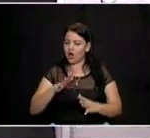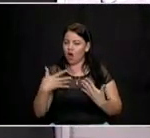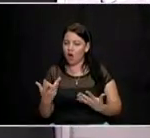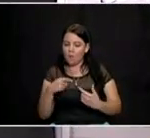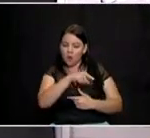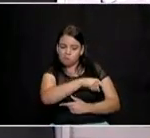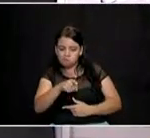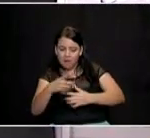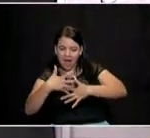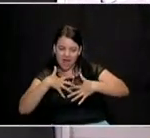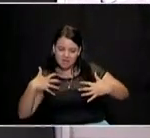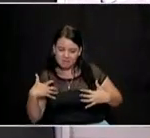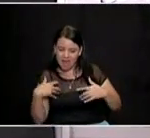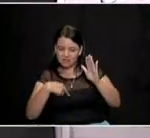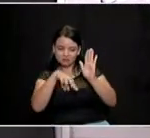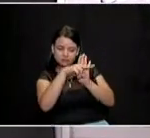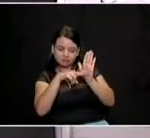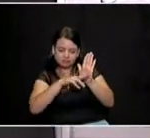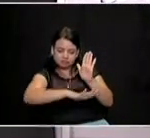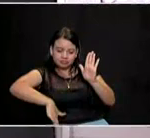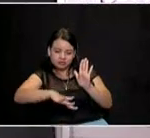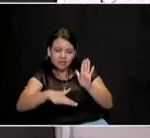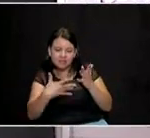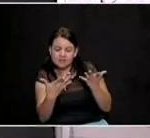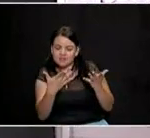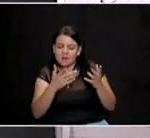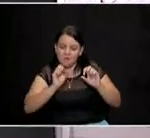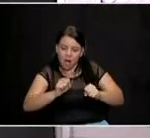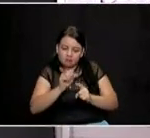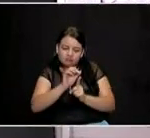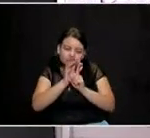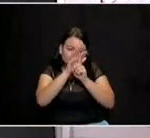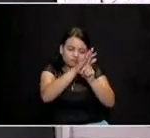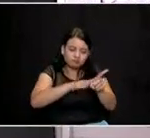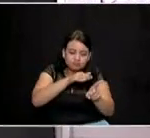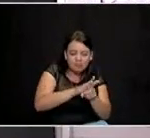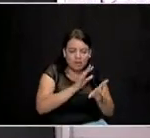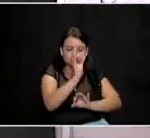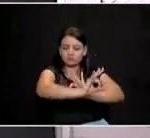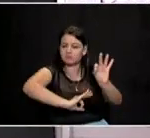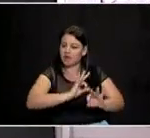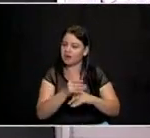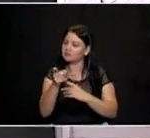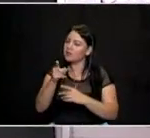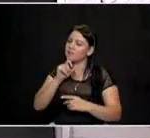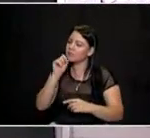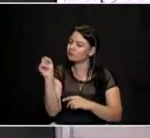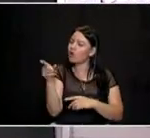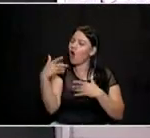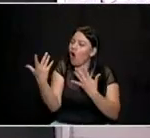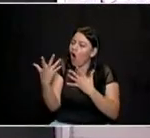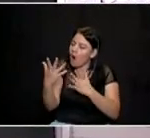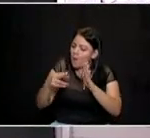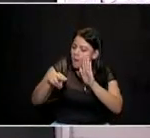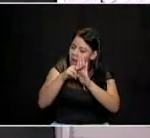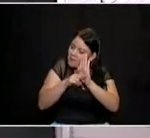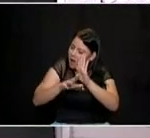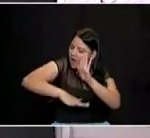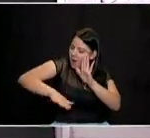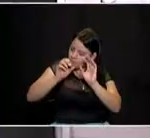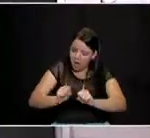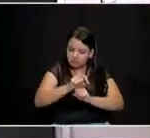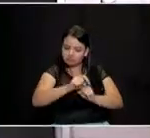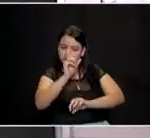animal como va a proponer a promover usted una política de protección animal que inicia esta ronda